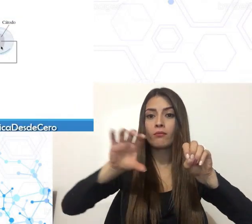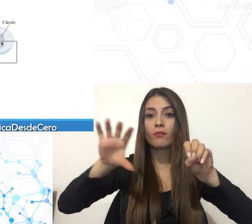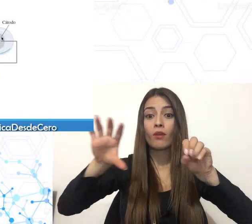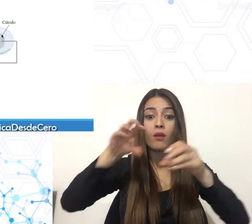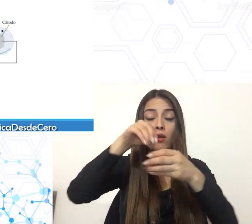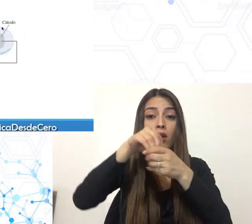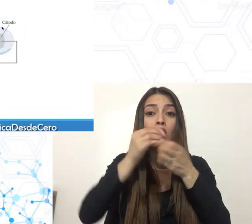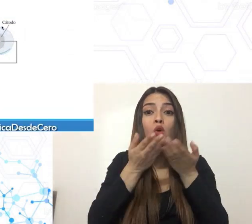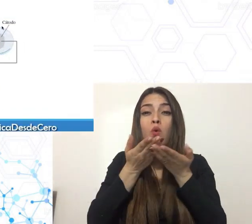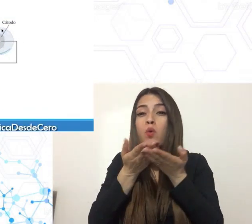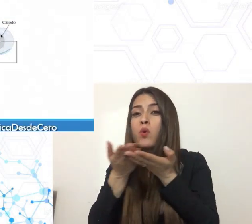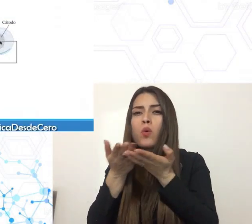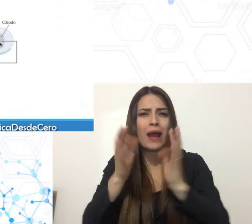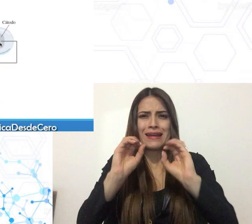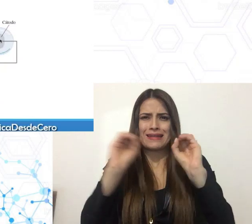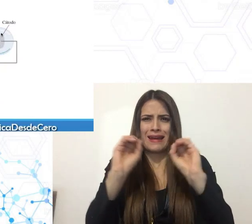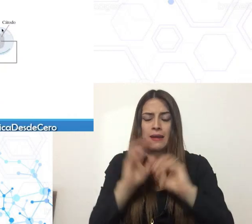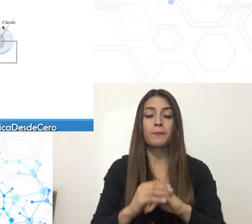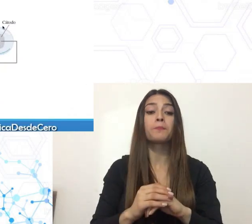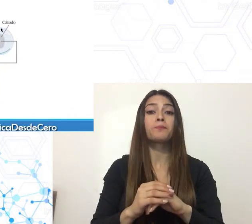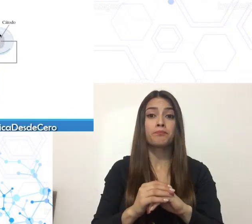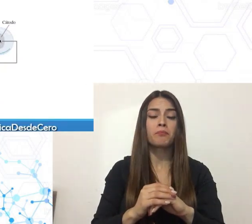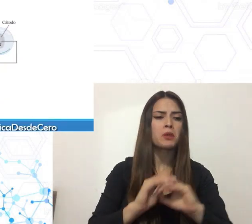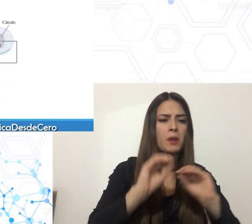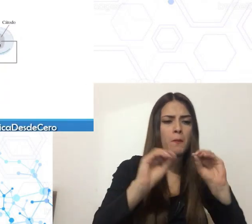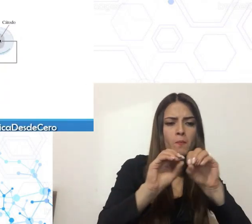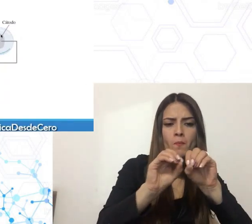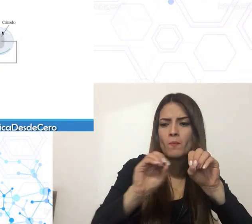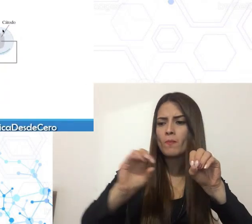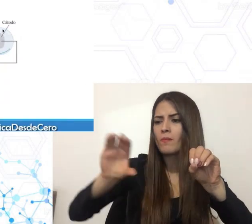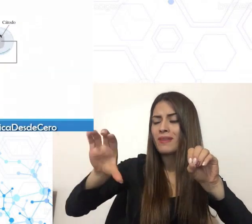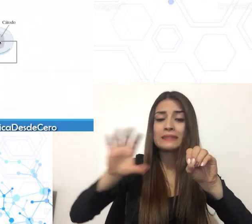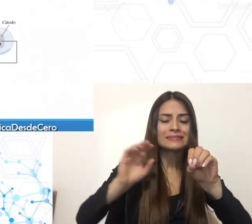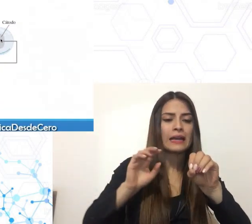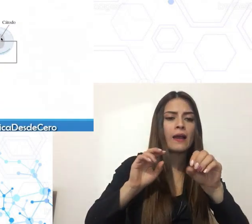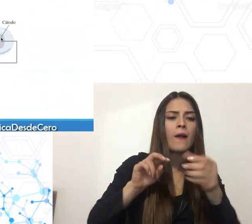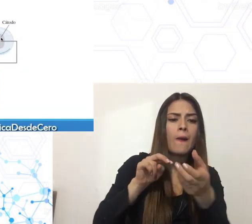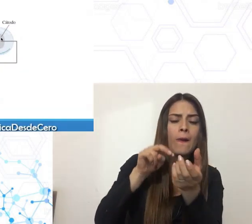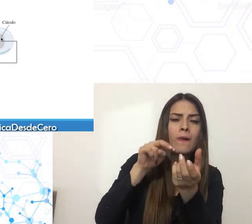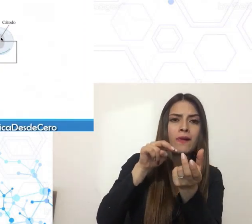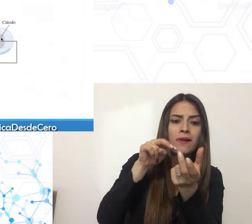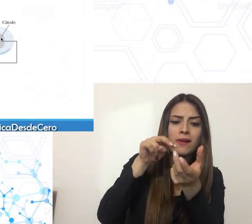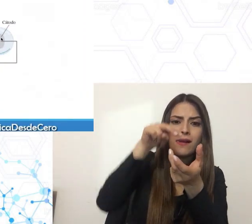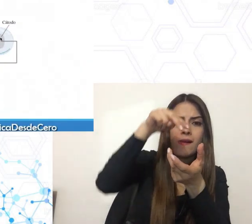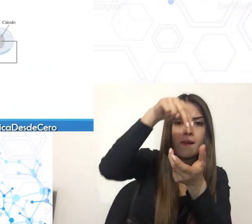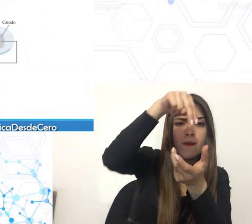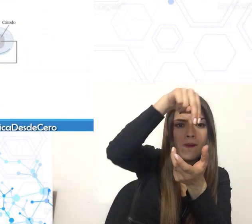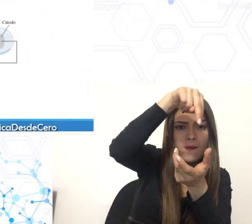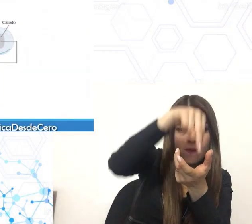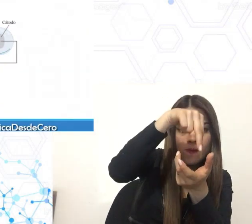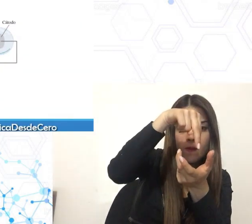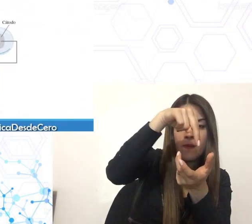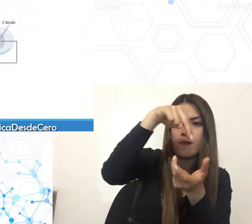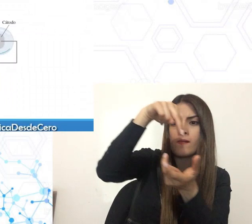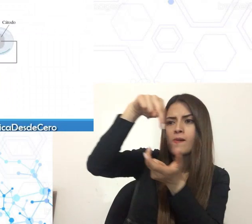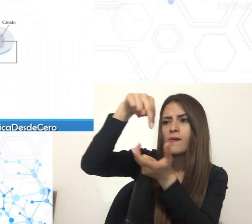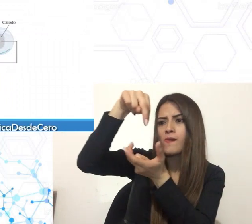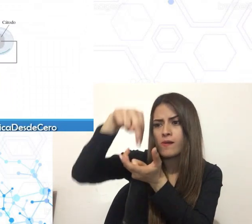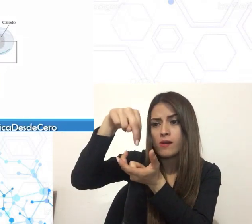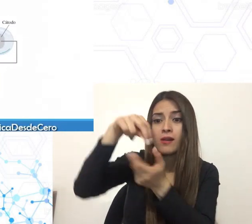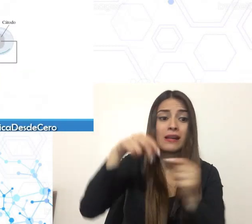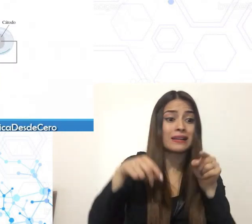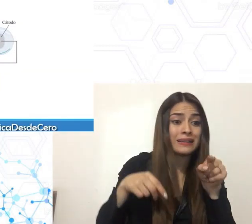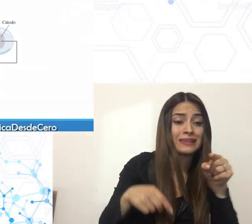elaboró, se puso un electrodo al que Crookes lo decidió llamar el cátodo, y puso un